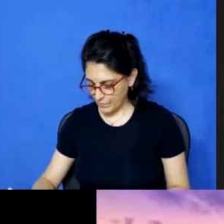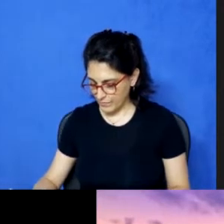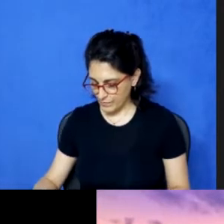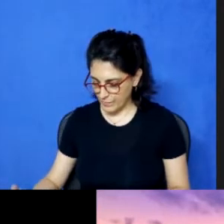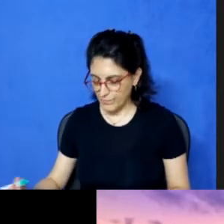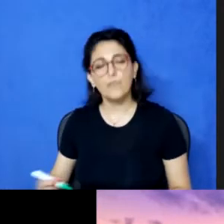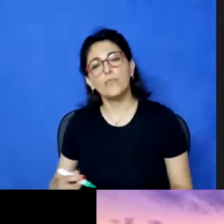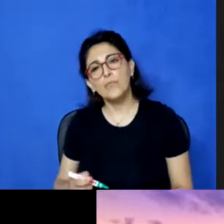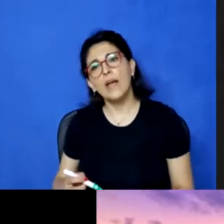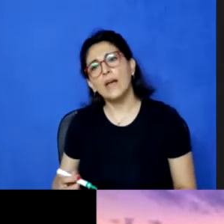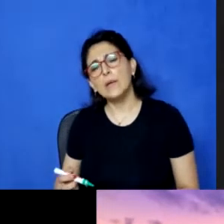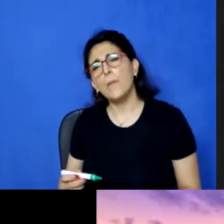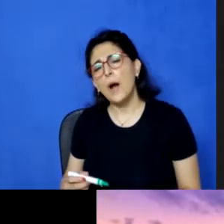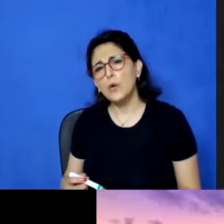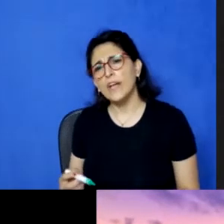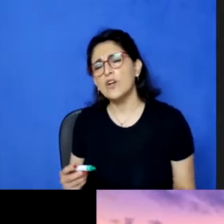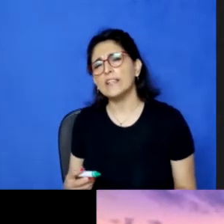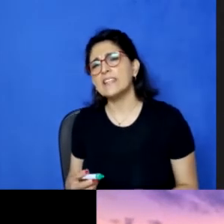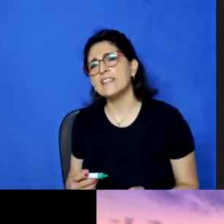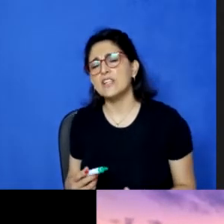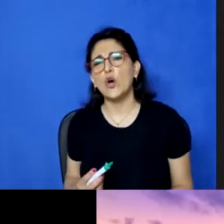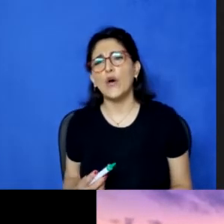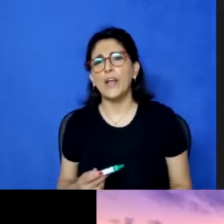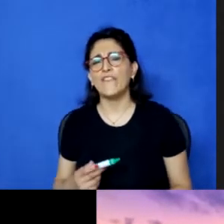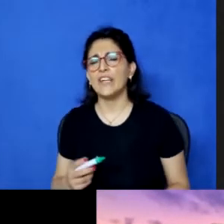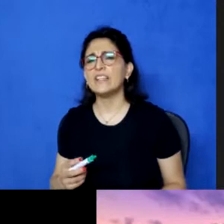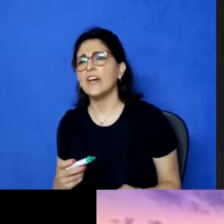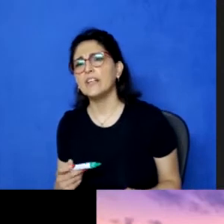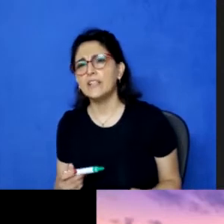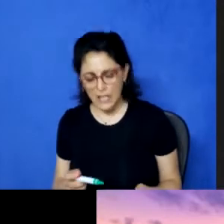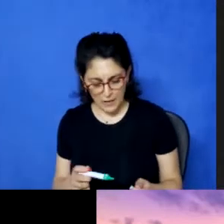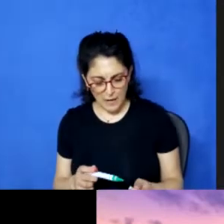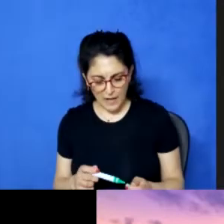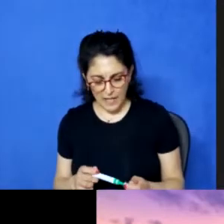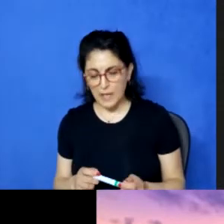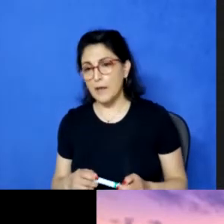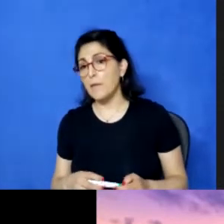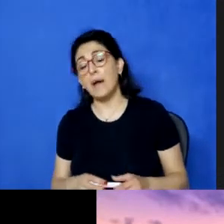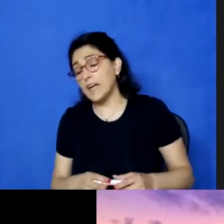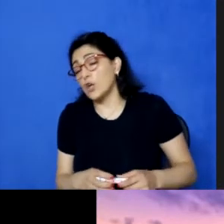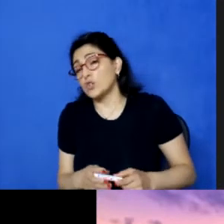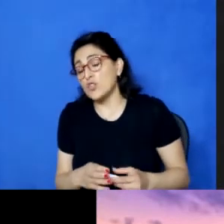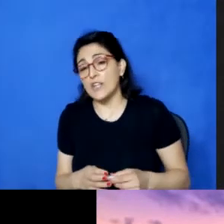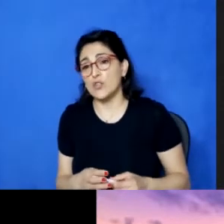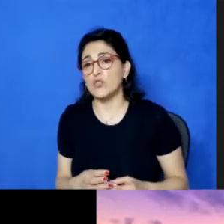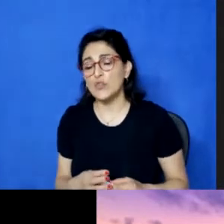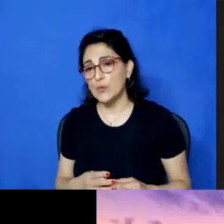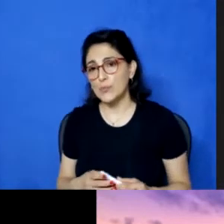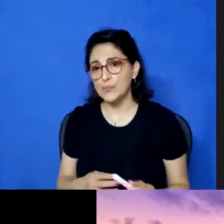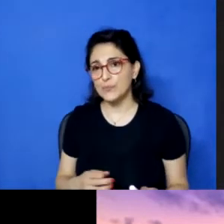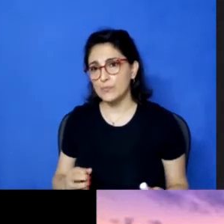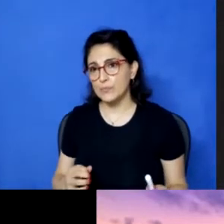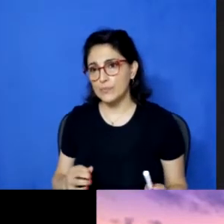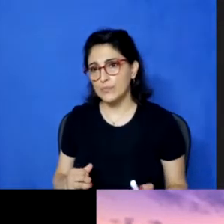cosas. Y vos, Mauro, ¿qué es lo que te enseñó el 2020 más que otros años?